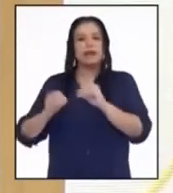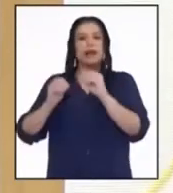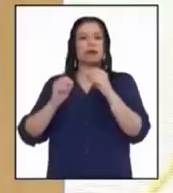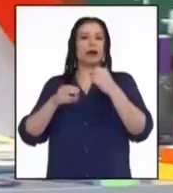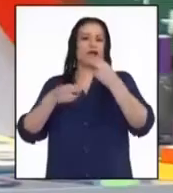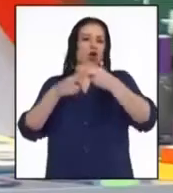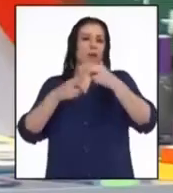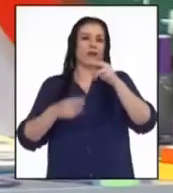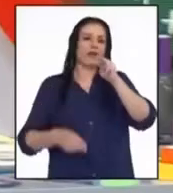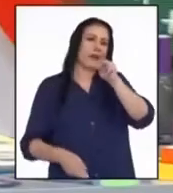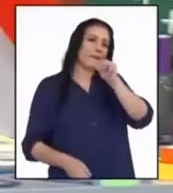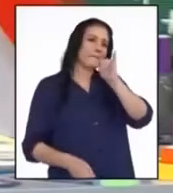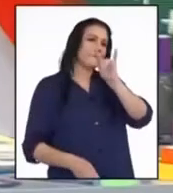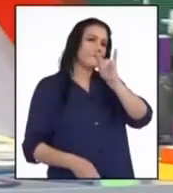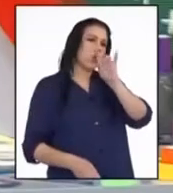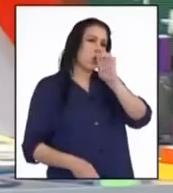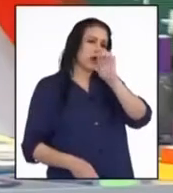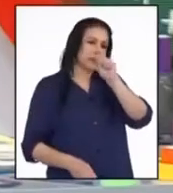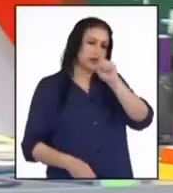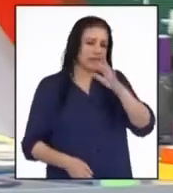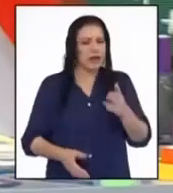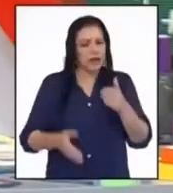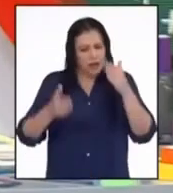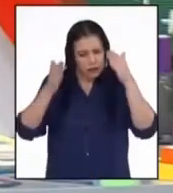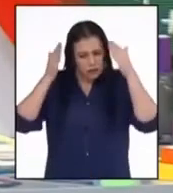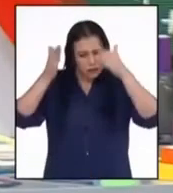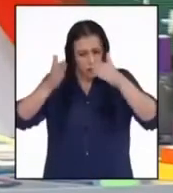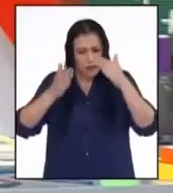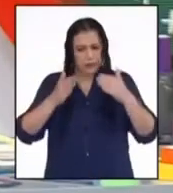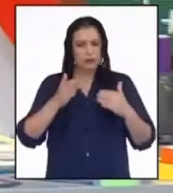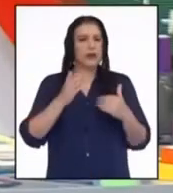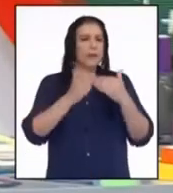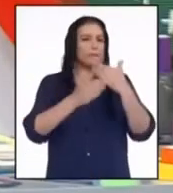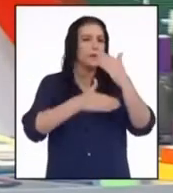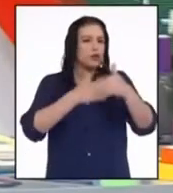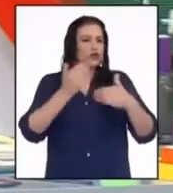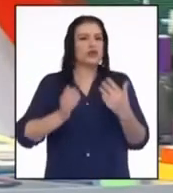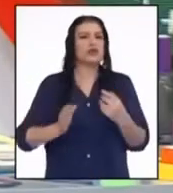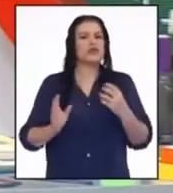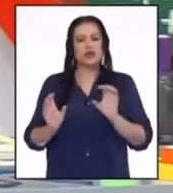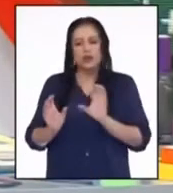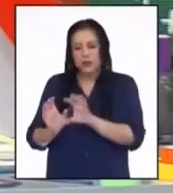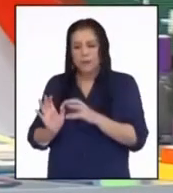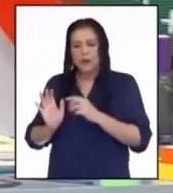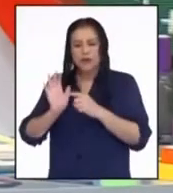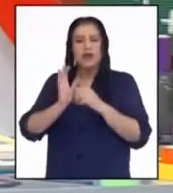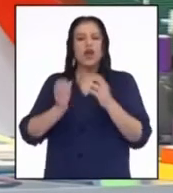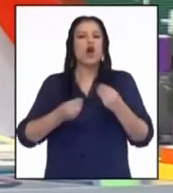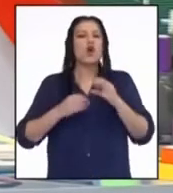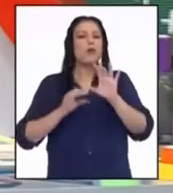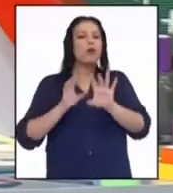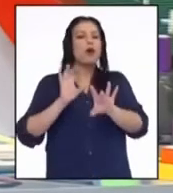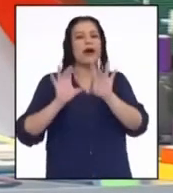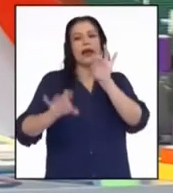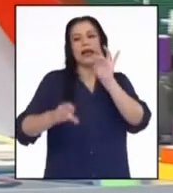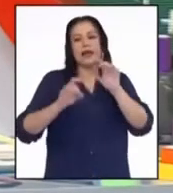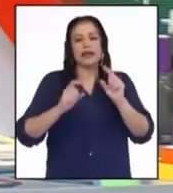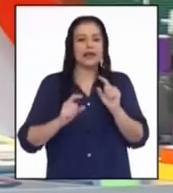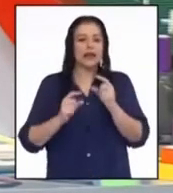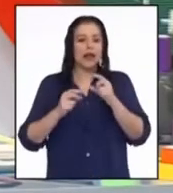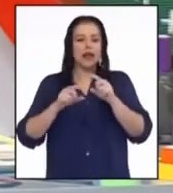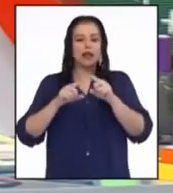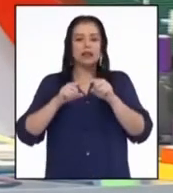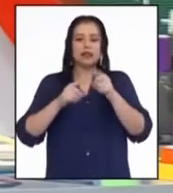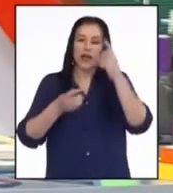de muestra. Nos concentramos en el proceso de muestreo, es decir, en ver cómo elegir una muestra a partir de una